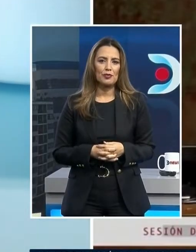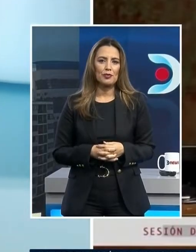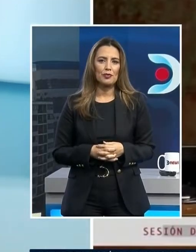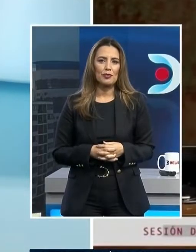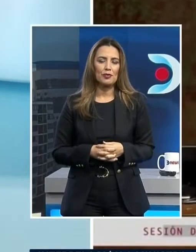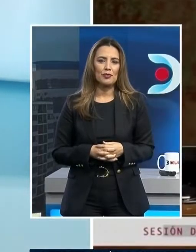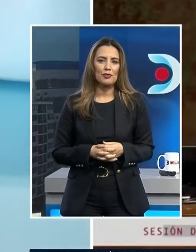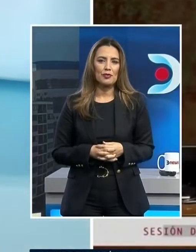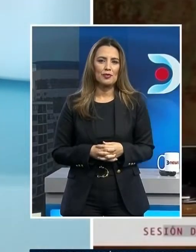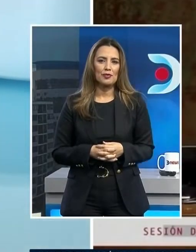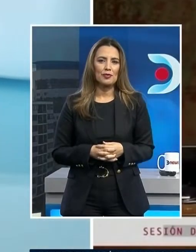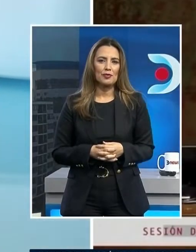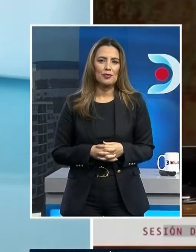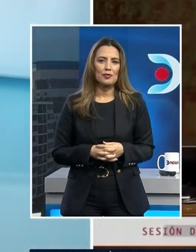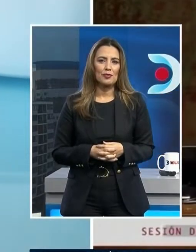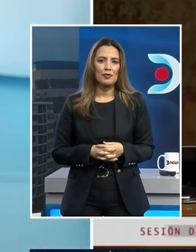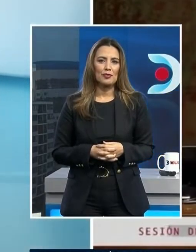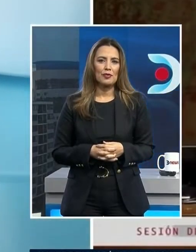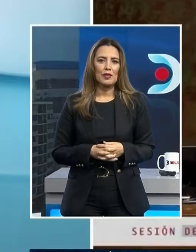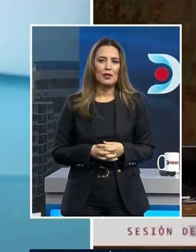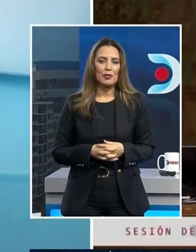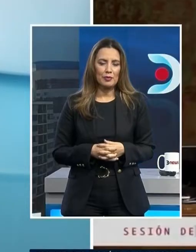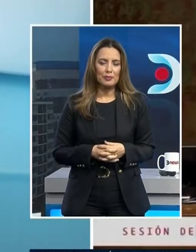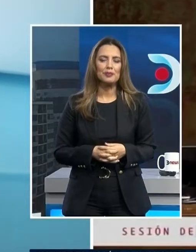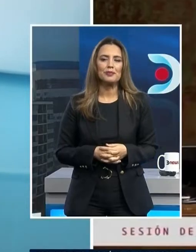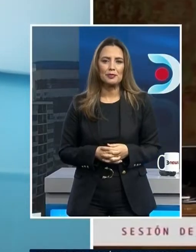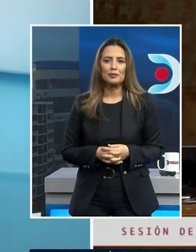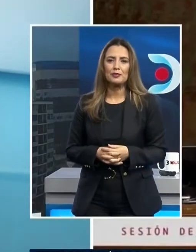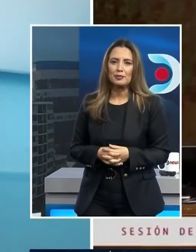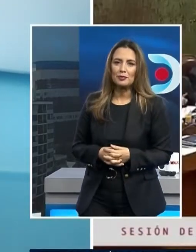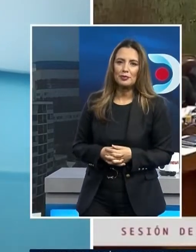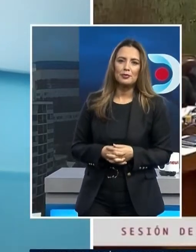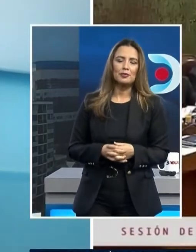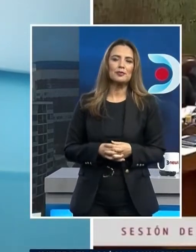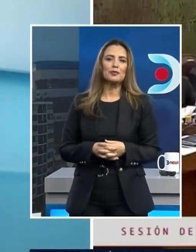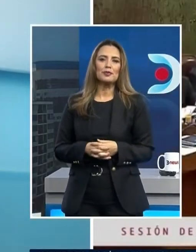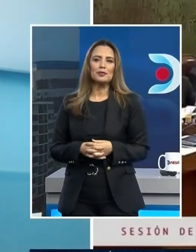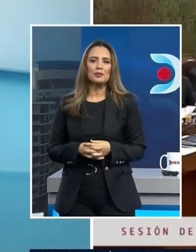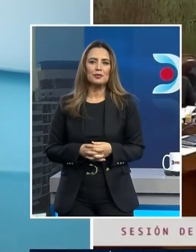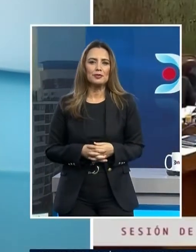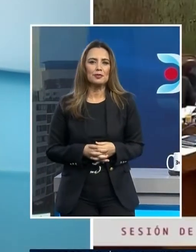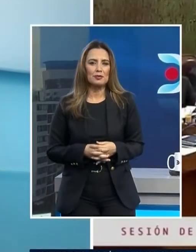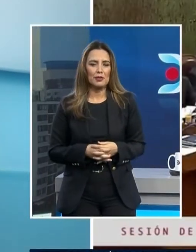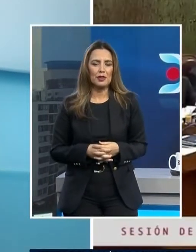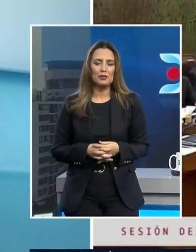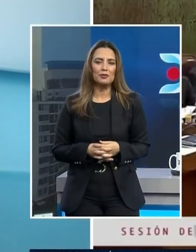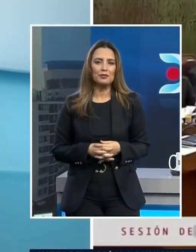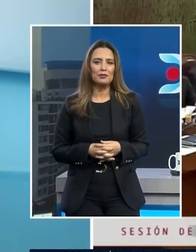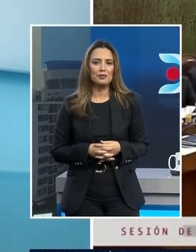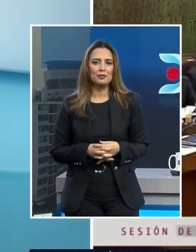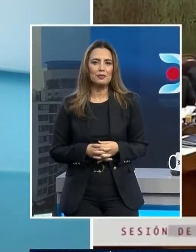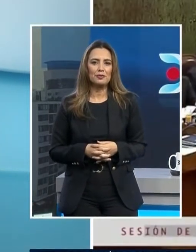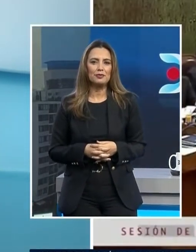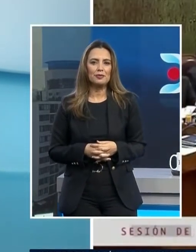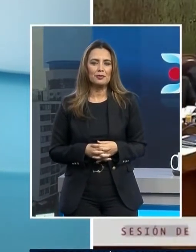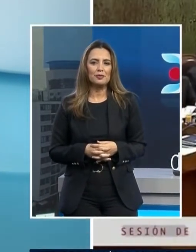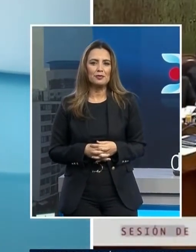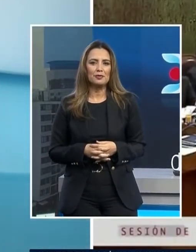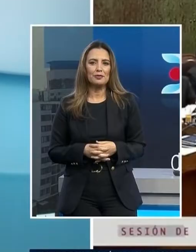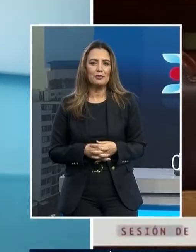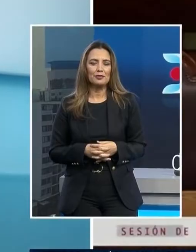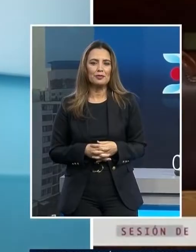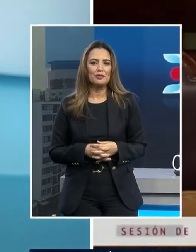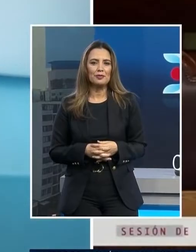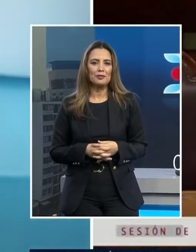tiene buenas intenciones, pero ha sido deficiente en la puesta en escena de las cosas que ella ha tratado de hacer. Como buenas